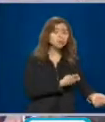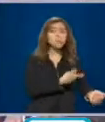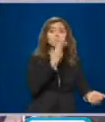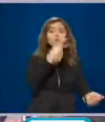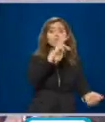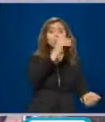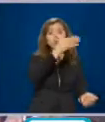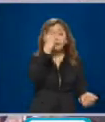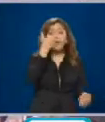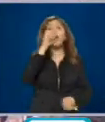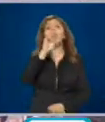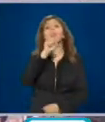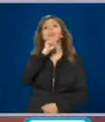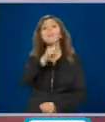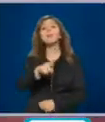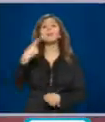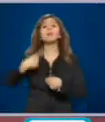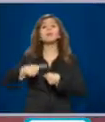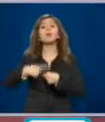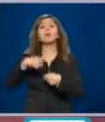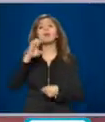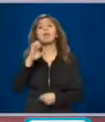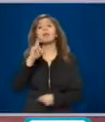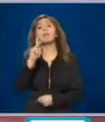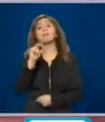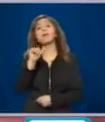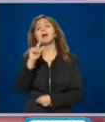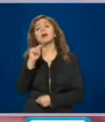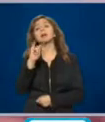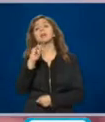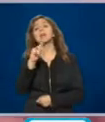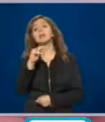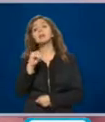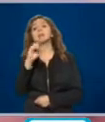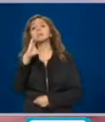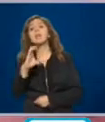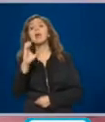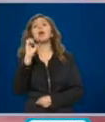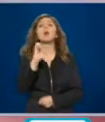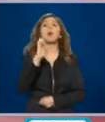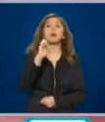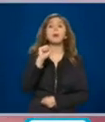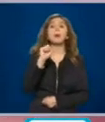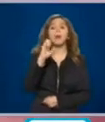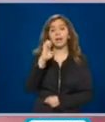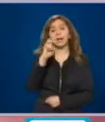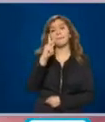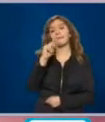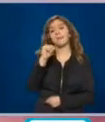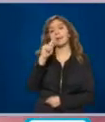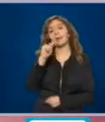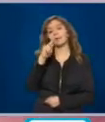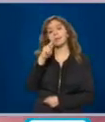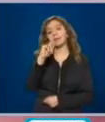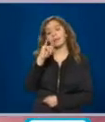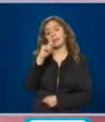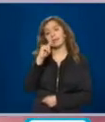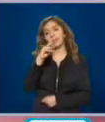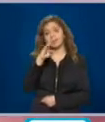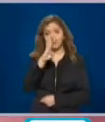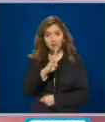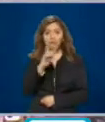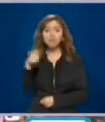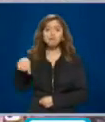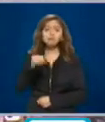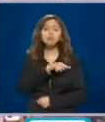de hepatitis C, por ejemplo, o hepatitis B, que también se puede adquirir a través de la donación de sangre. Entonces